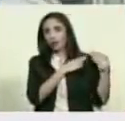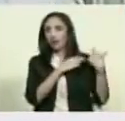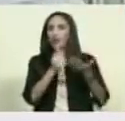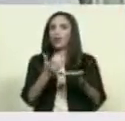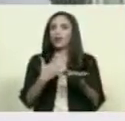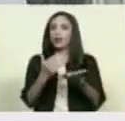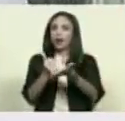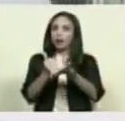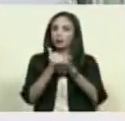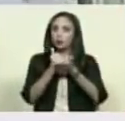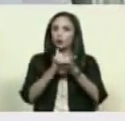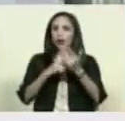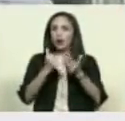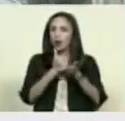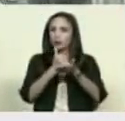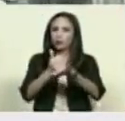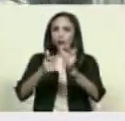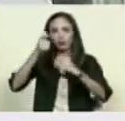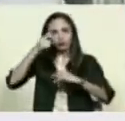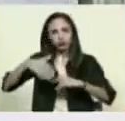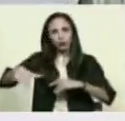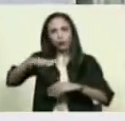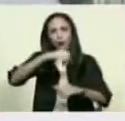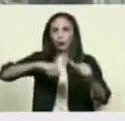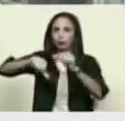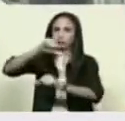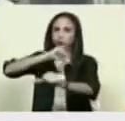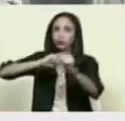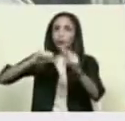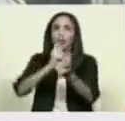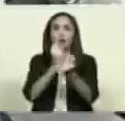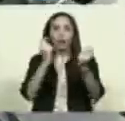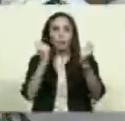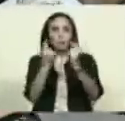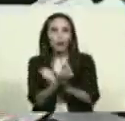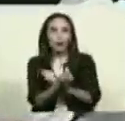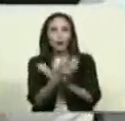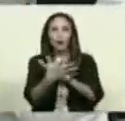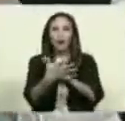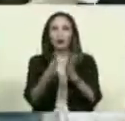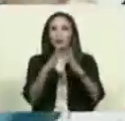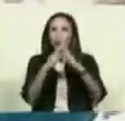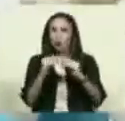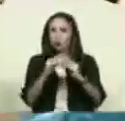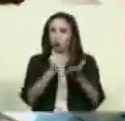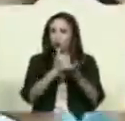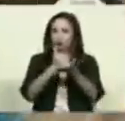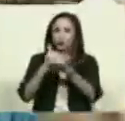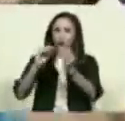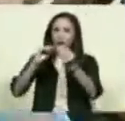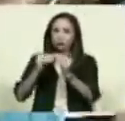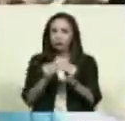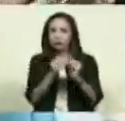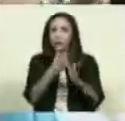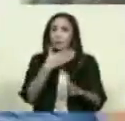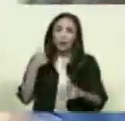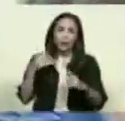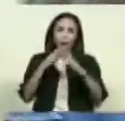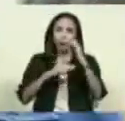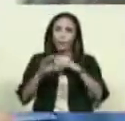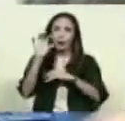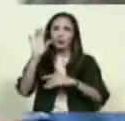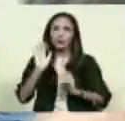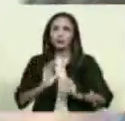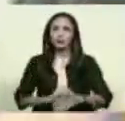Y es el poder para hacer, para transformar, para cambiarlo todo, para mejorar todo. Yo tengo el poder. Y